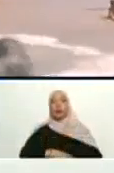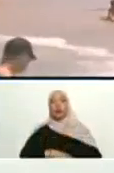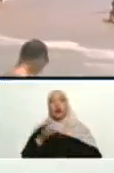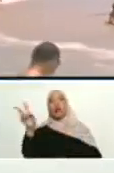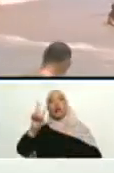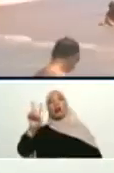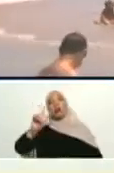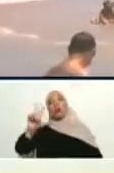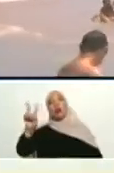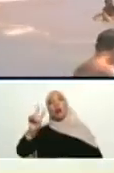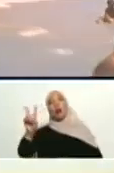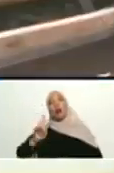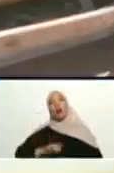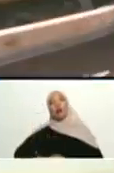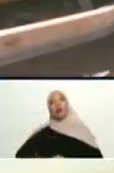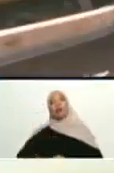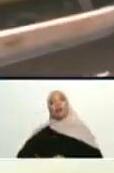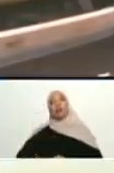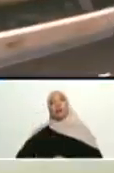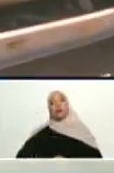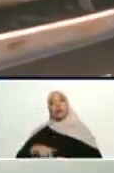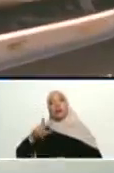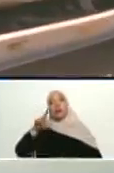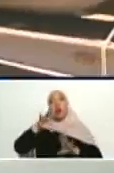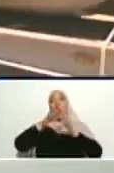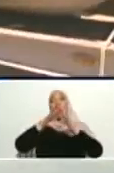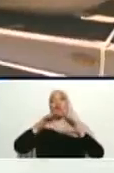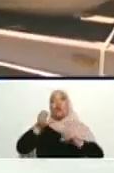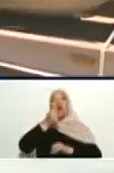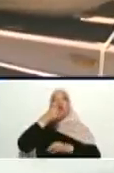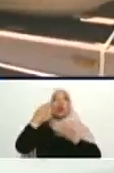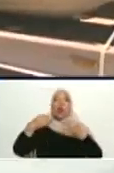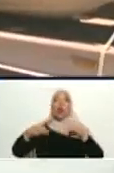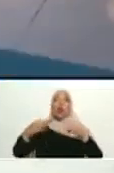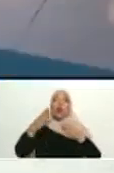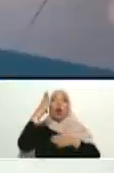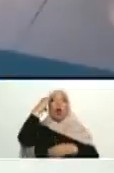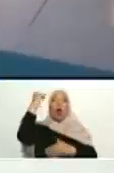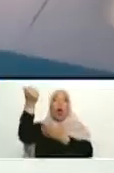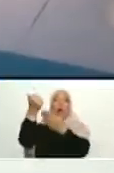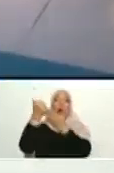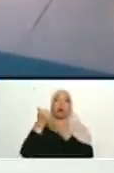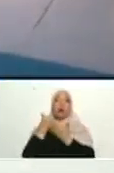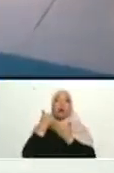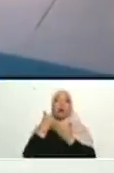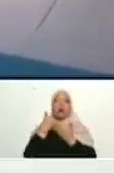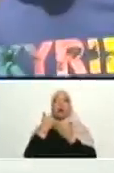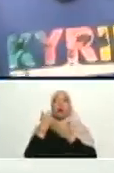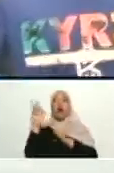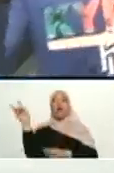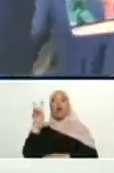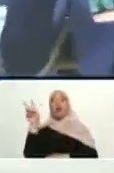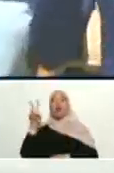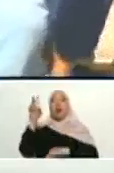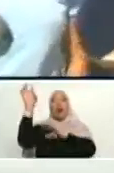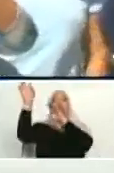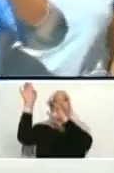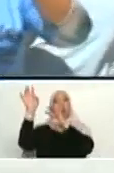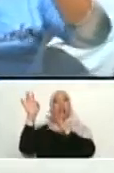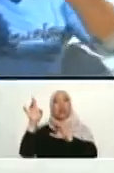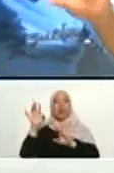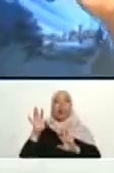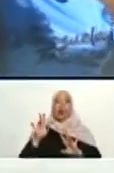Venezuela lo tiene todo. Dios, cuando creó el mundo, puso su mano aquí y dijo, aquí va a